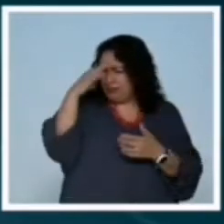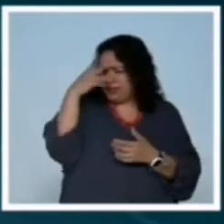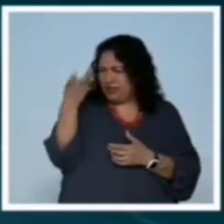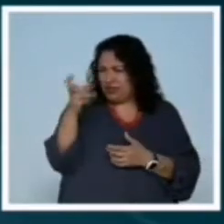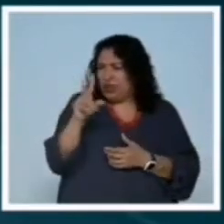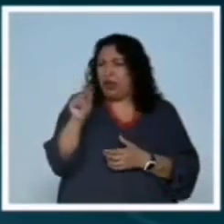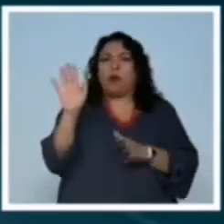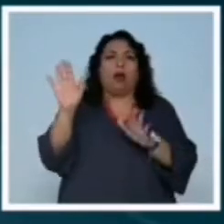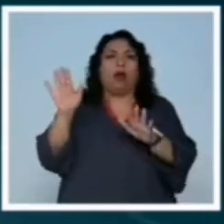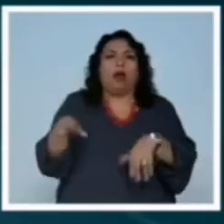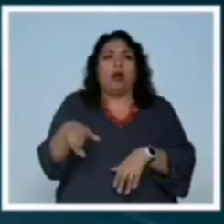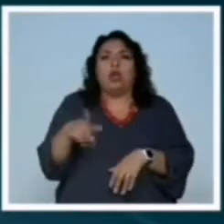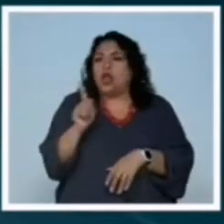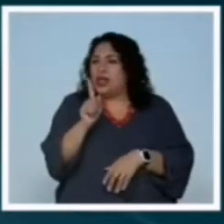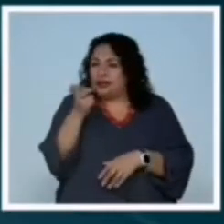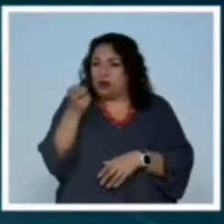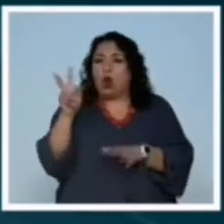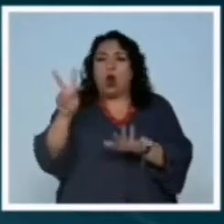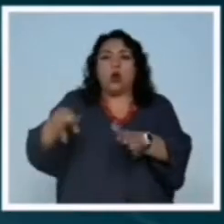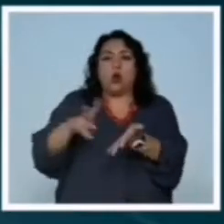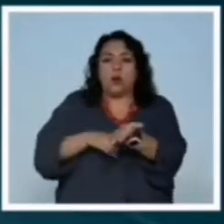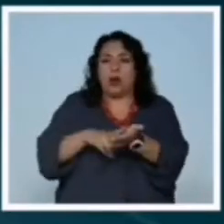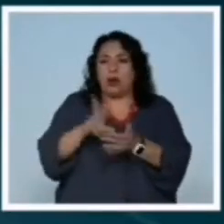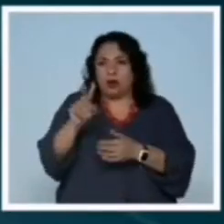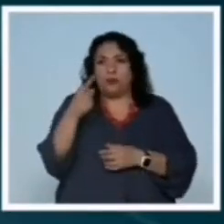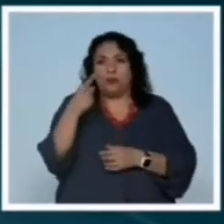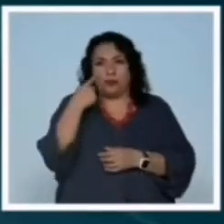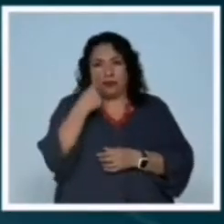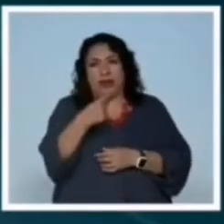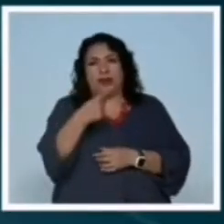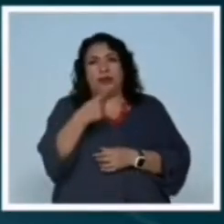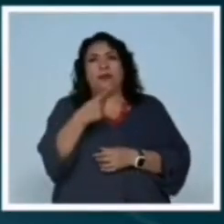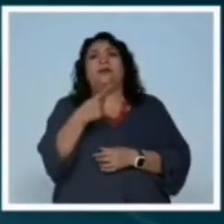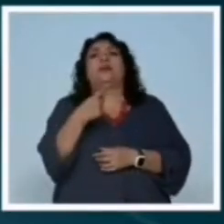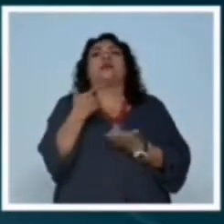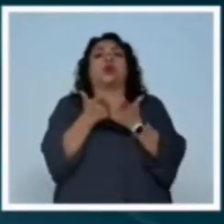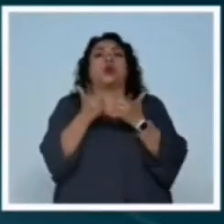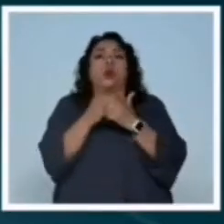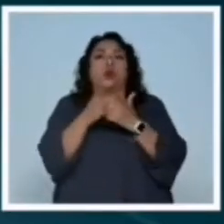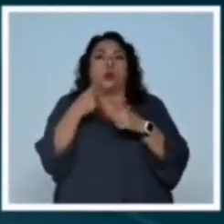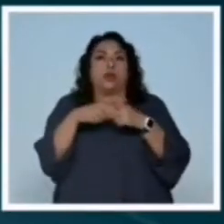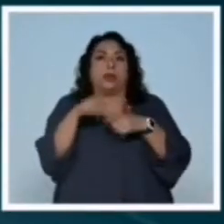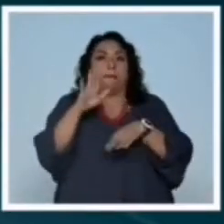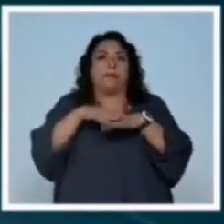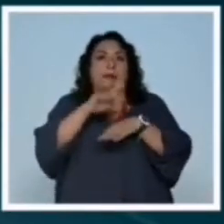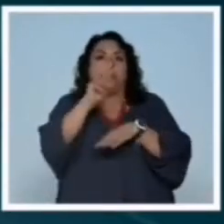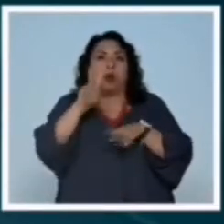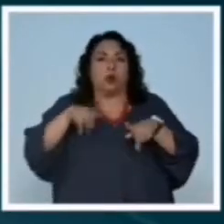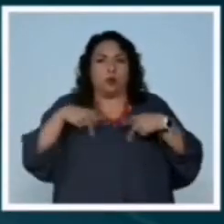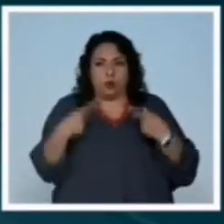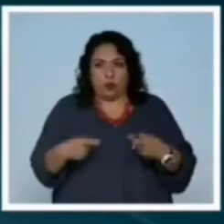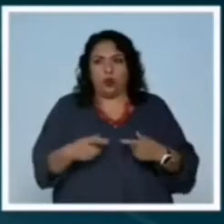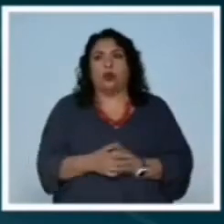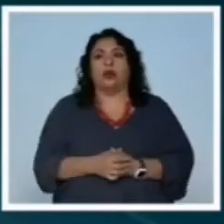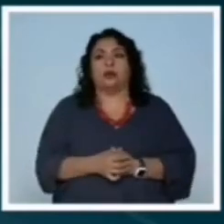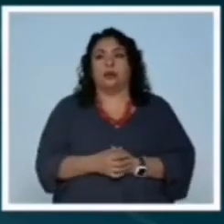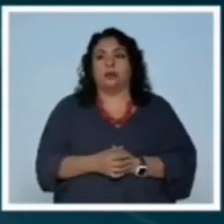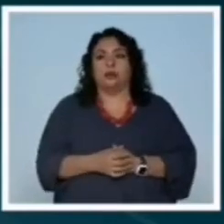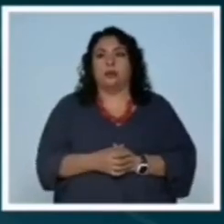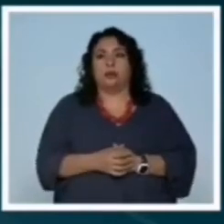cosas no no tenemos que invalidar eso pero qué te parece si vemos qué grupos están más vulnerables de acuerdo